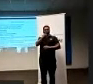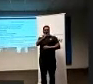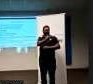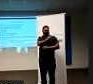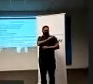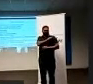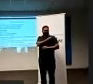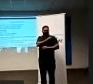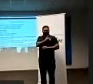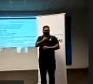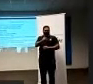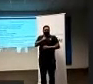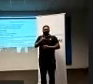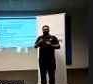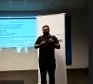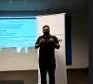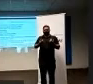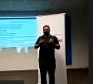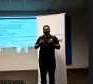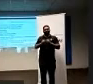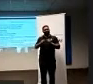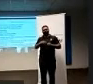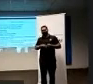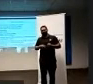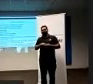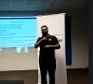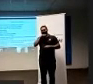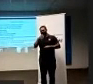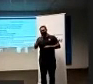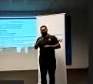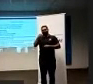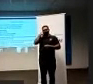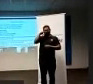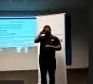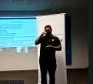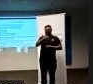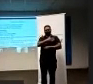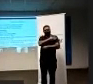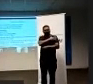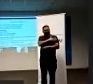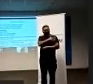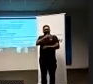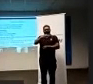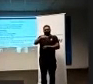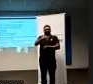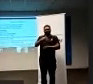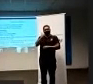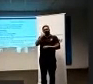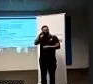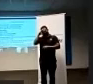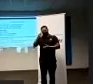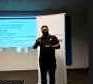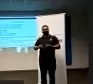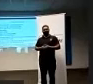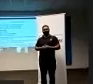mialgia, artralgia y escalofríos, náuseas y vómitos, adenopatías axilares, fiebre, inflamación y enrojecimiento fue menos